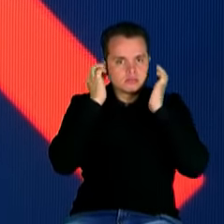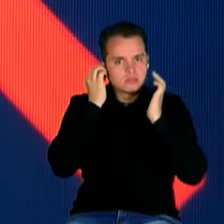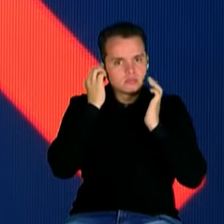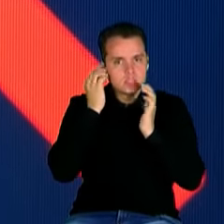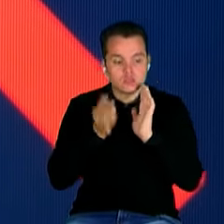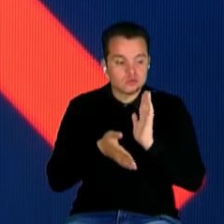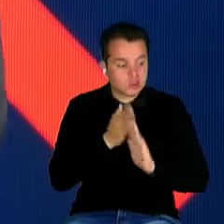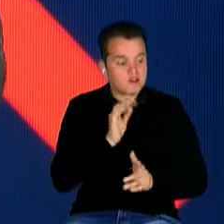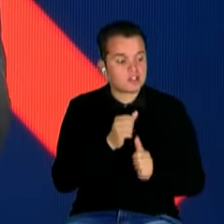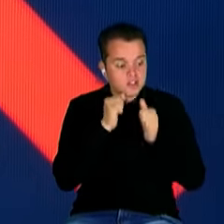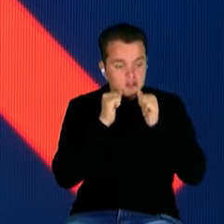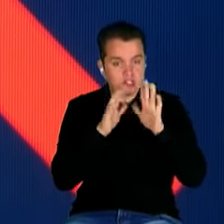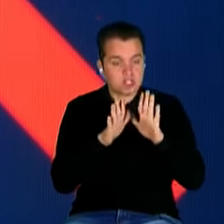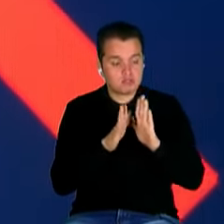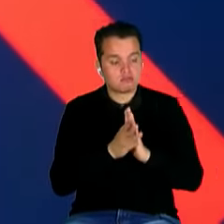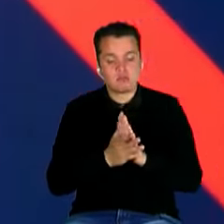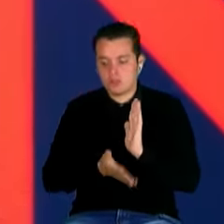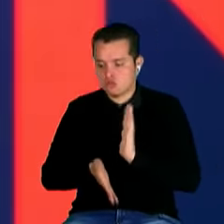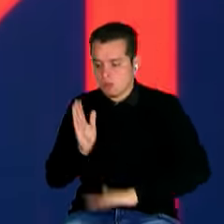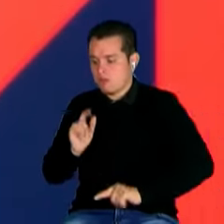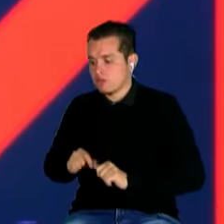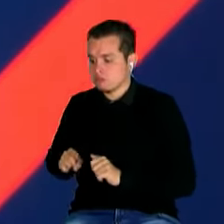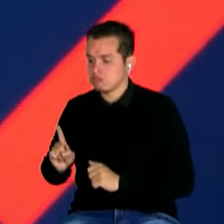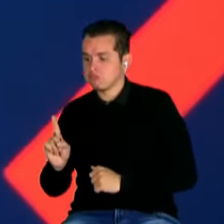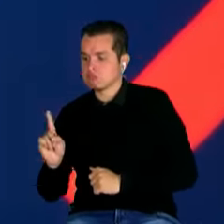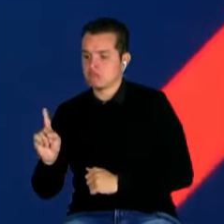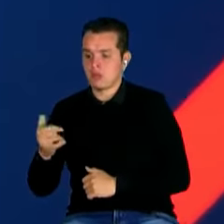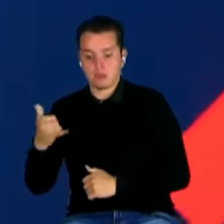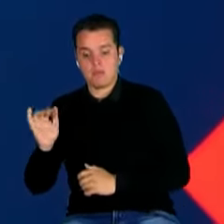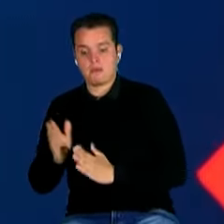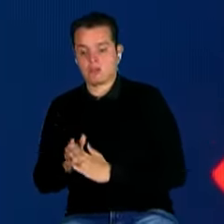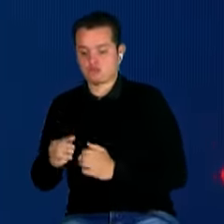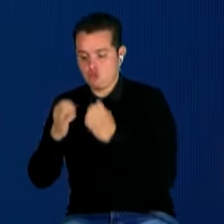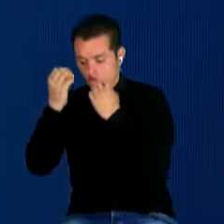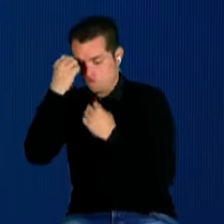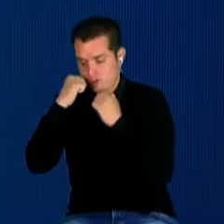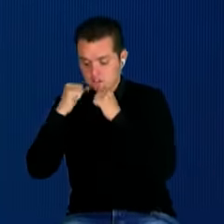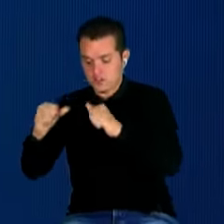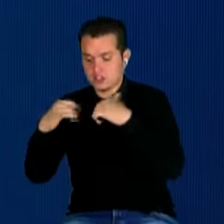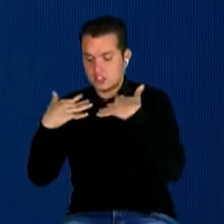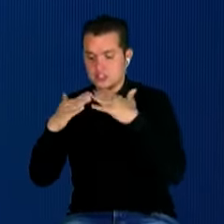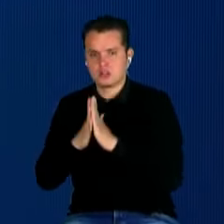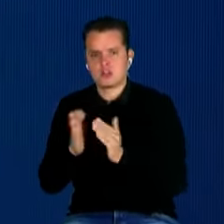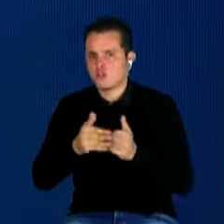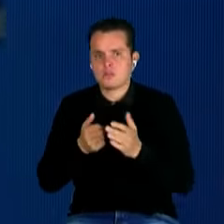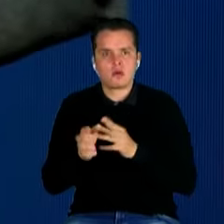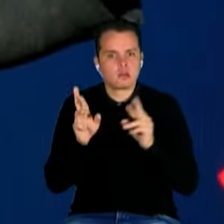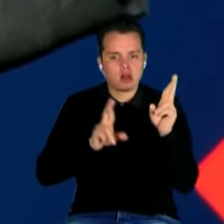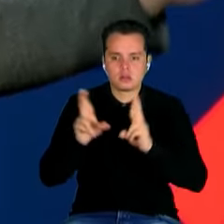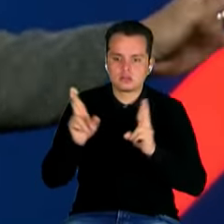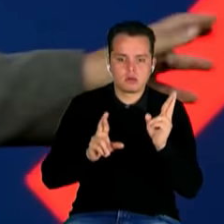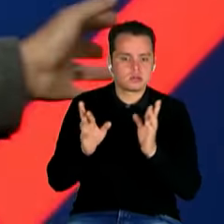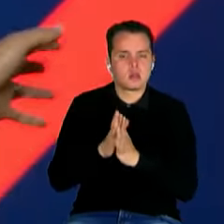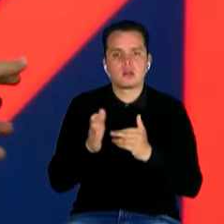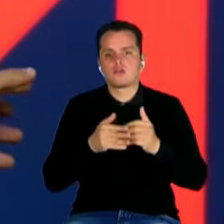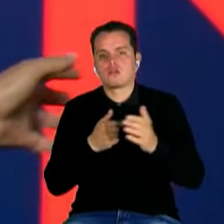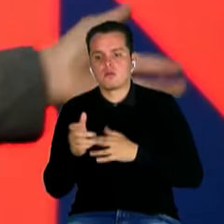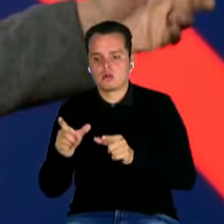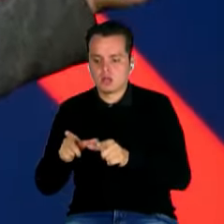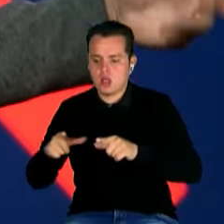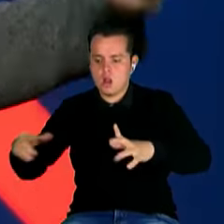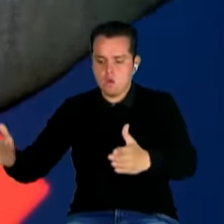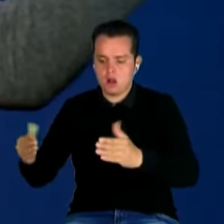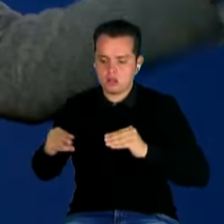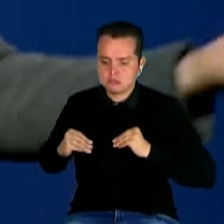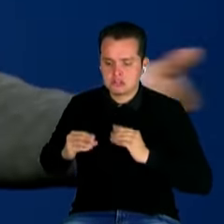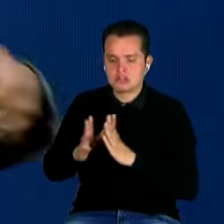si te vas, te bendigo. Ya me fui, soy bendecido. Por eso no importa la tierra, no importa la suerte, no importa el lote que me